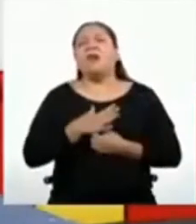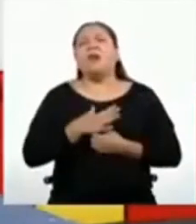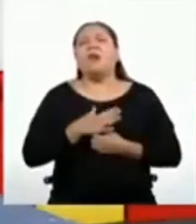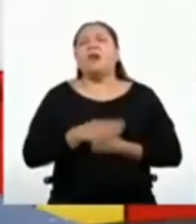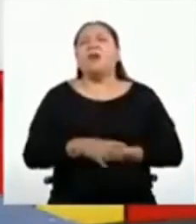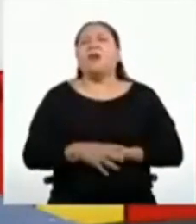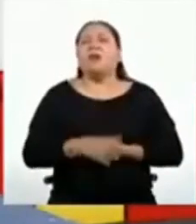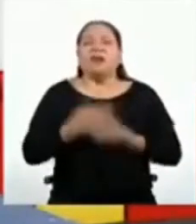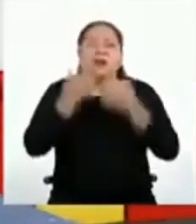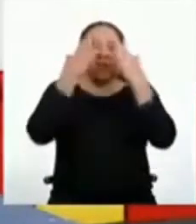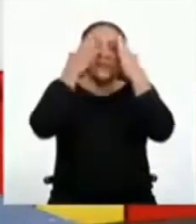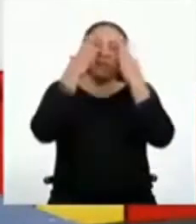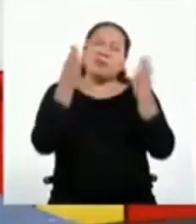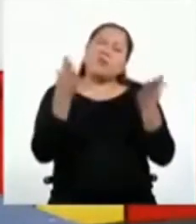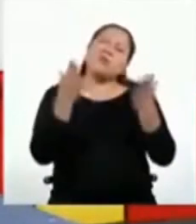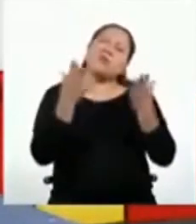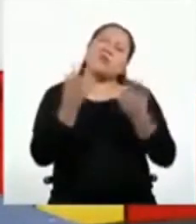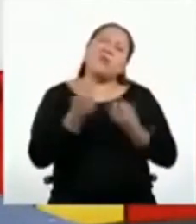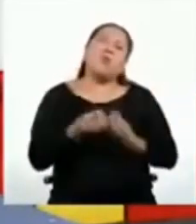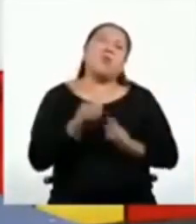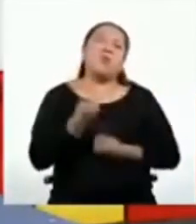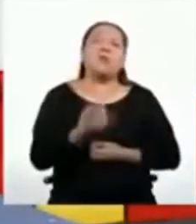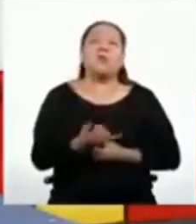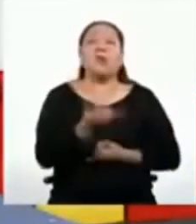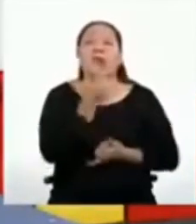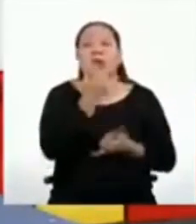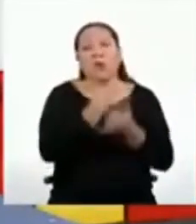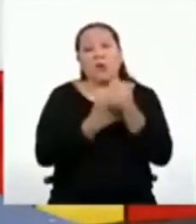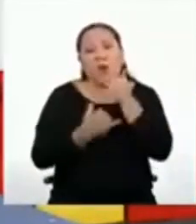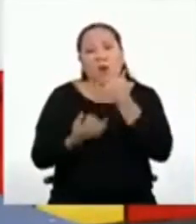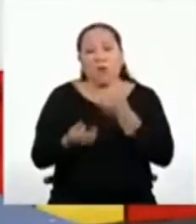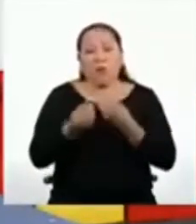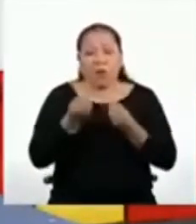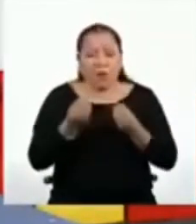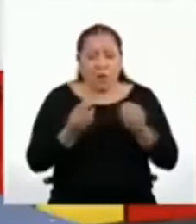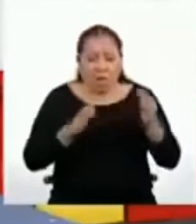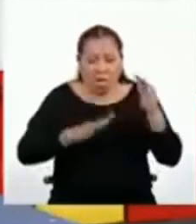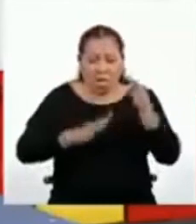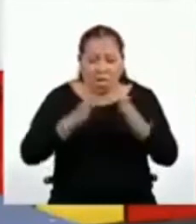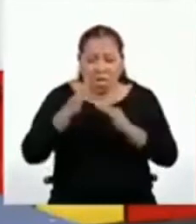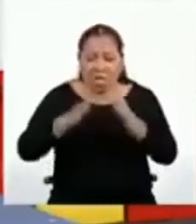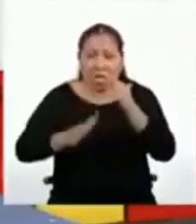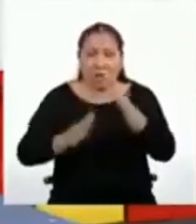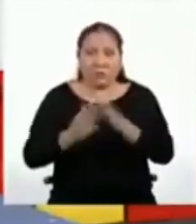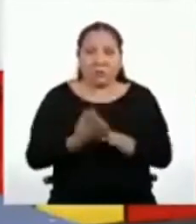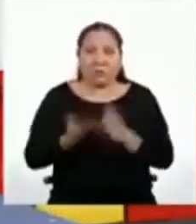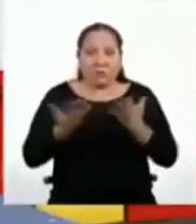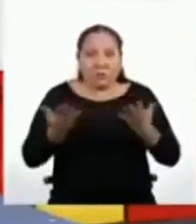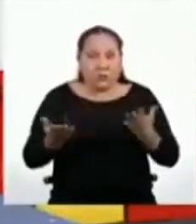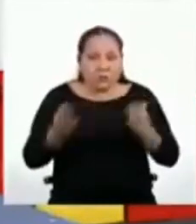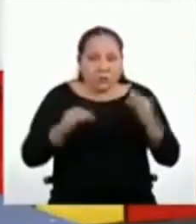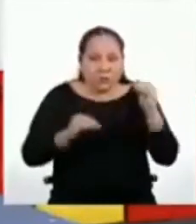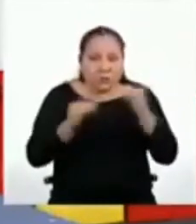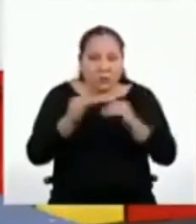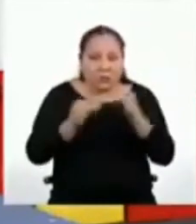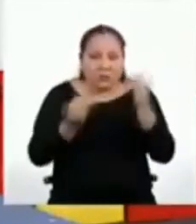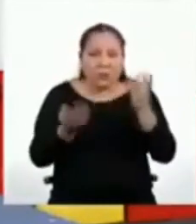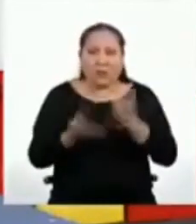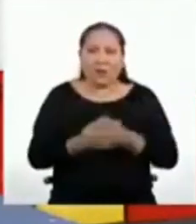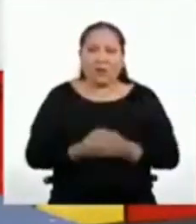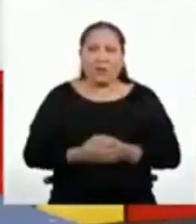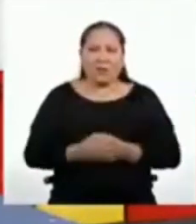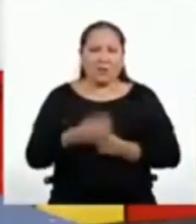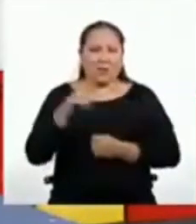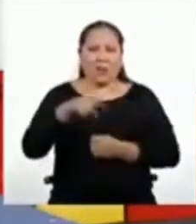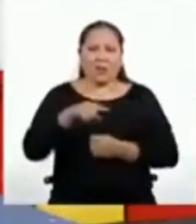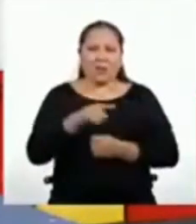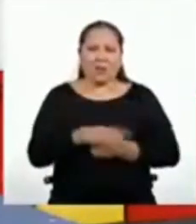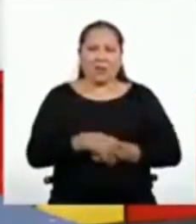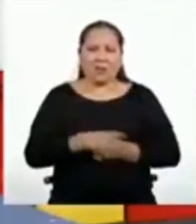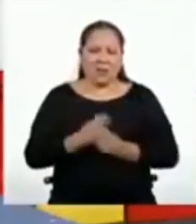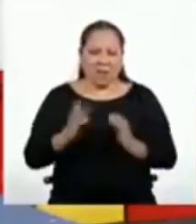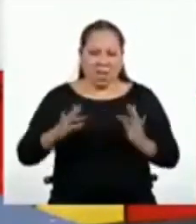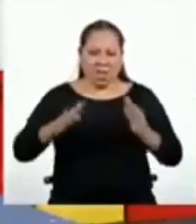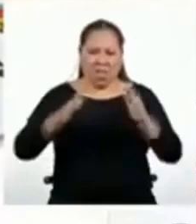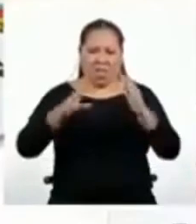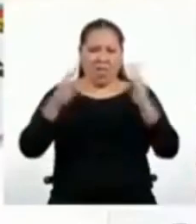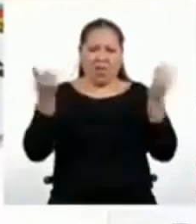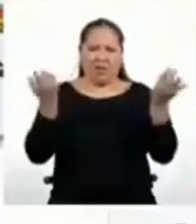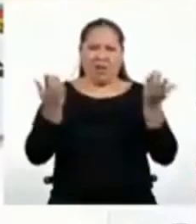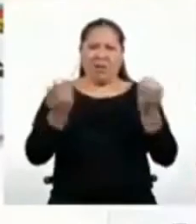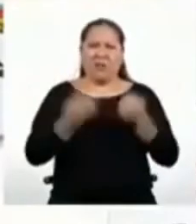No sé en qué estoy fallando. ¿Por qué no me salen los benditos castillos de naipes como si fuese Brian